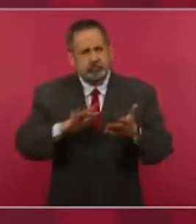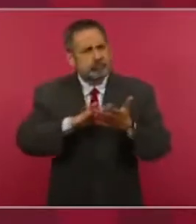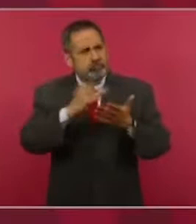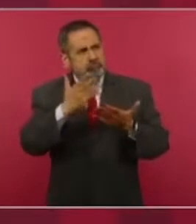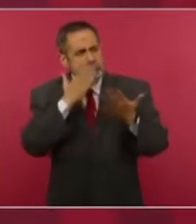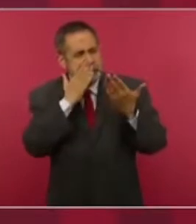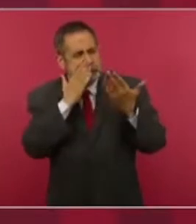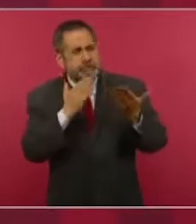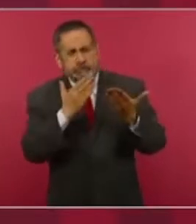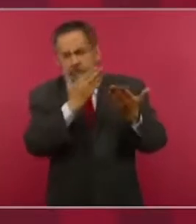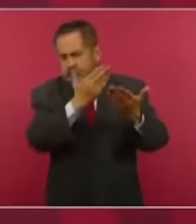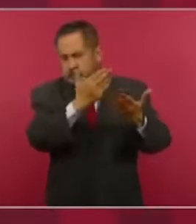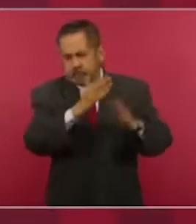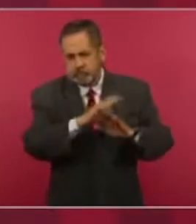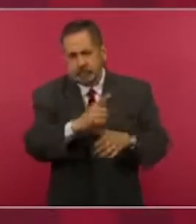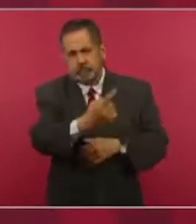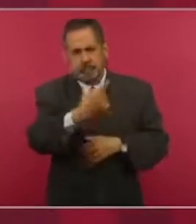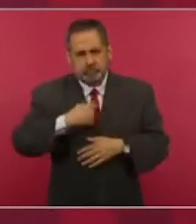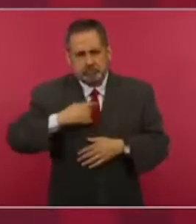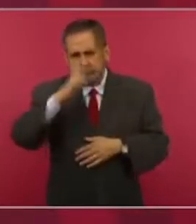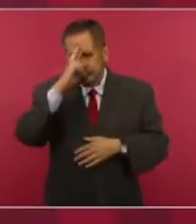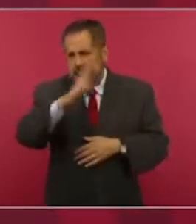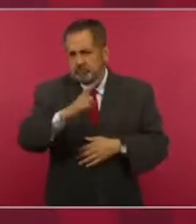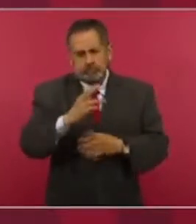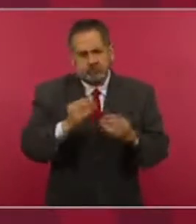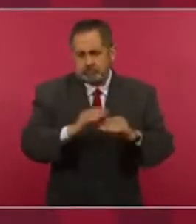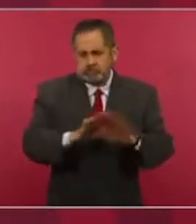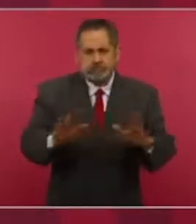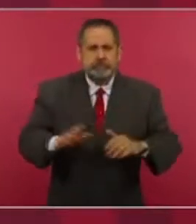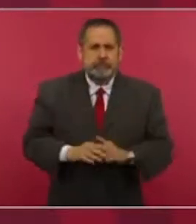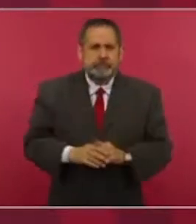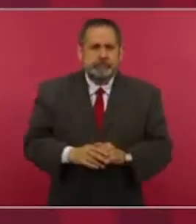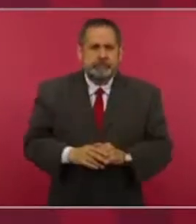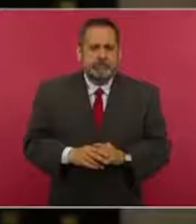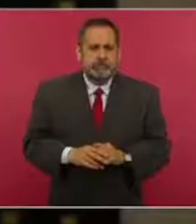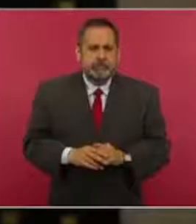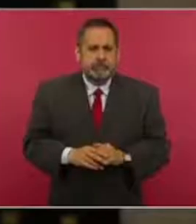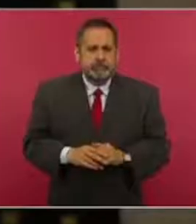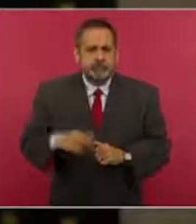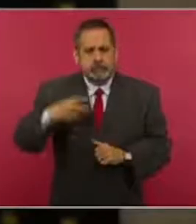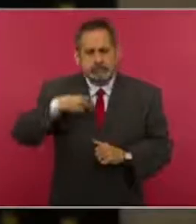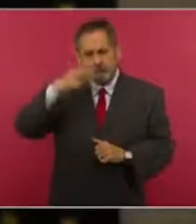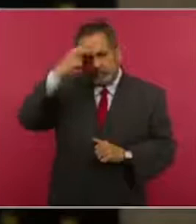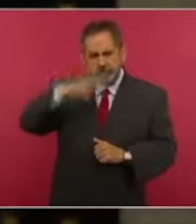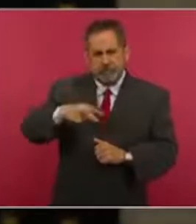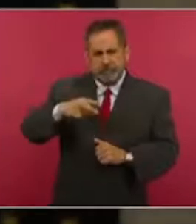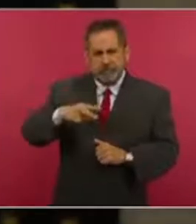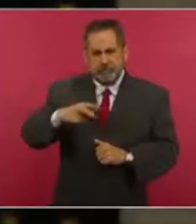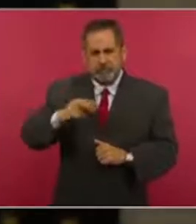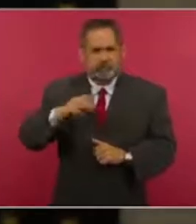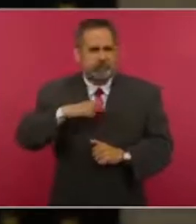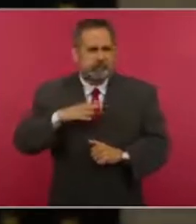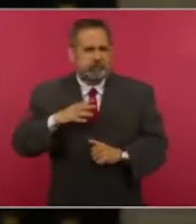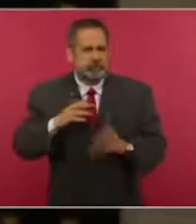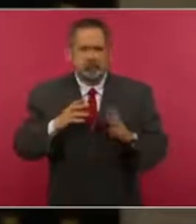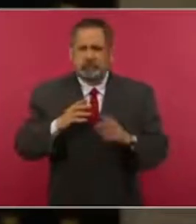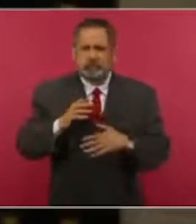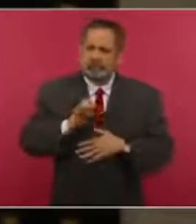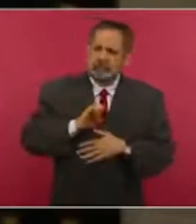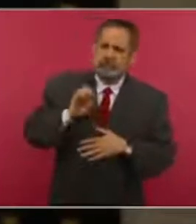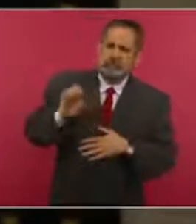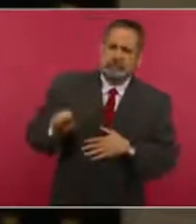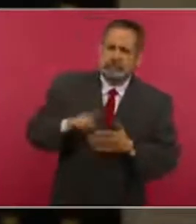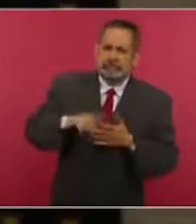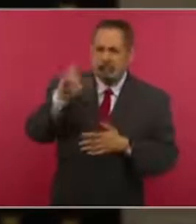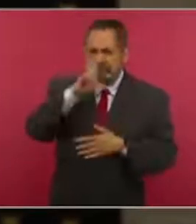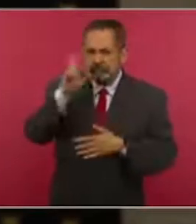agradezco. Nos respetan mucho. ¿Y cree que en México no se exista una rusofobia por parte de